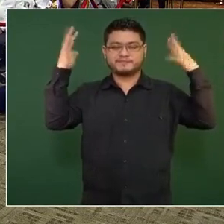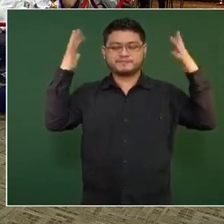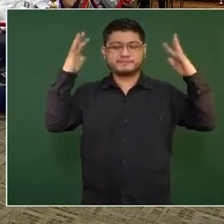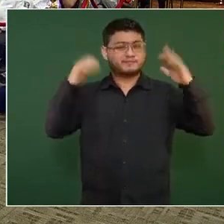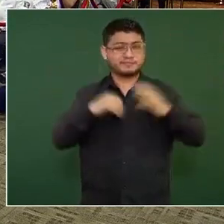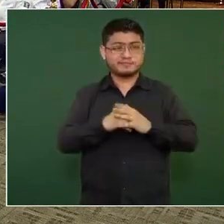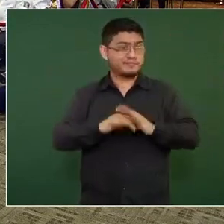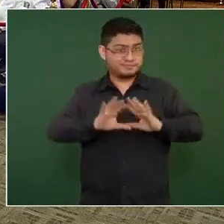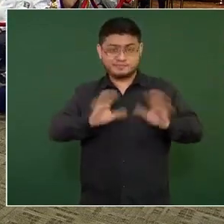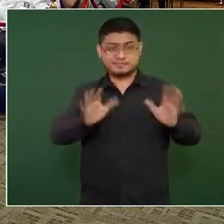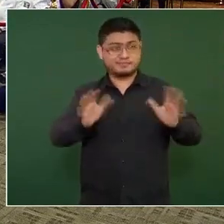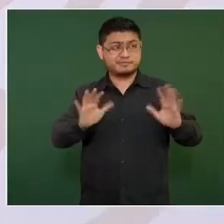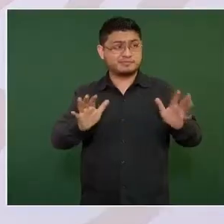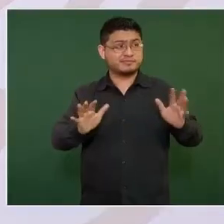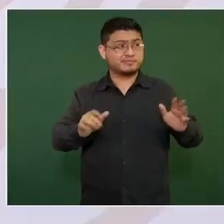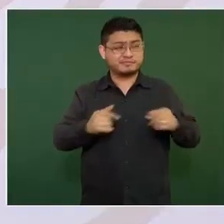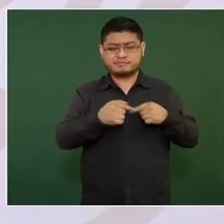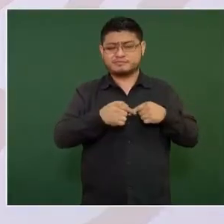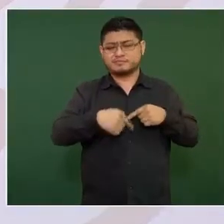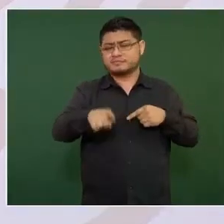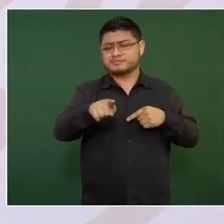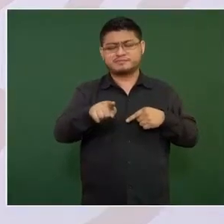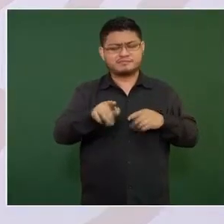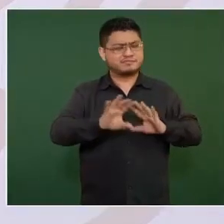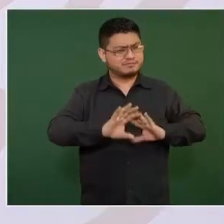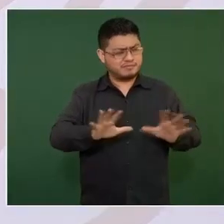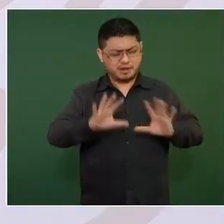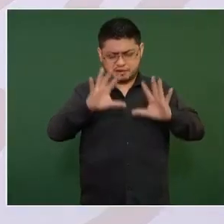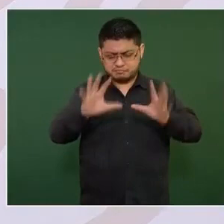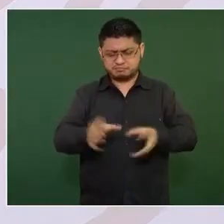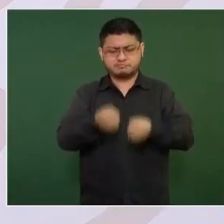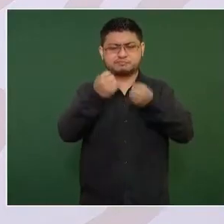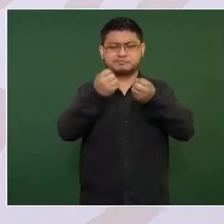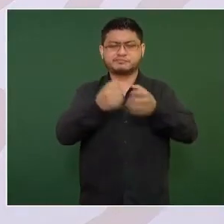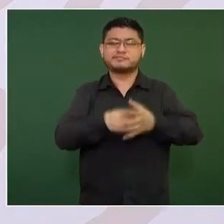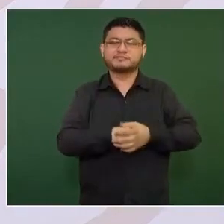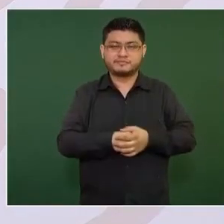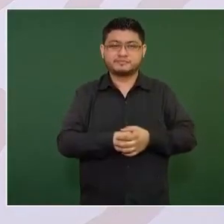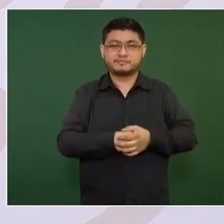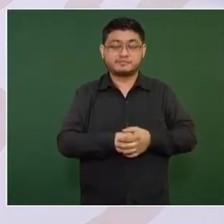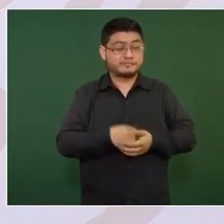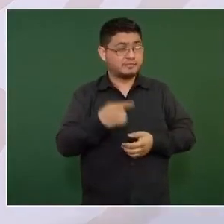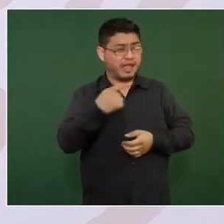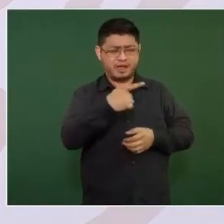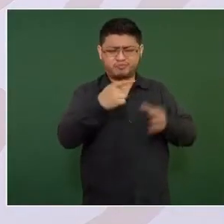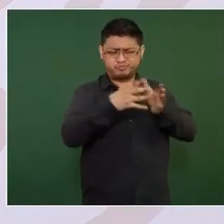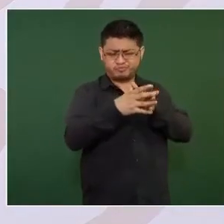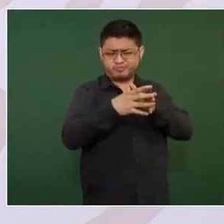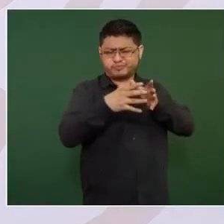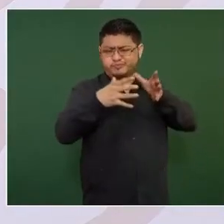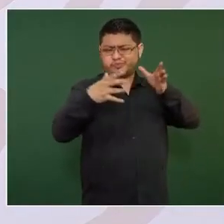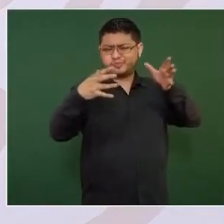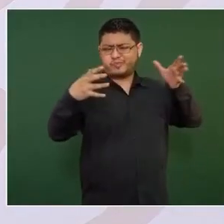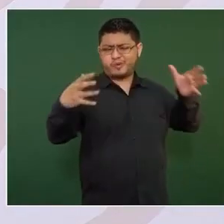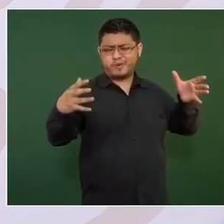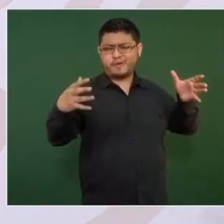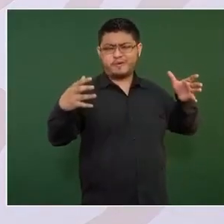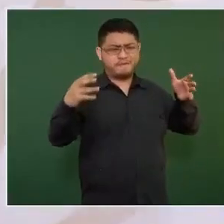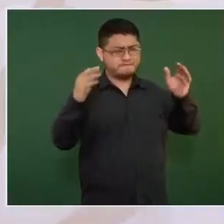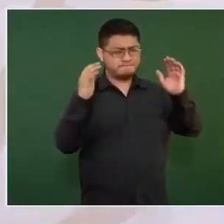Ya estamos por adquirir en el Estado de México un gran almacén